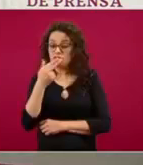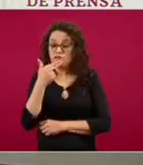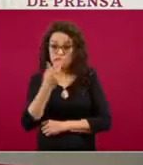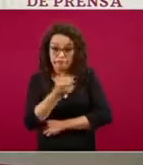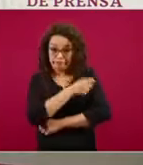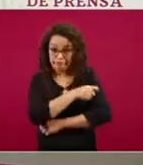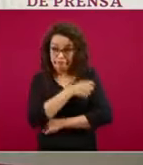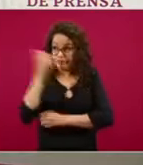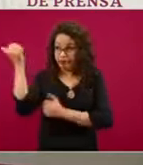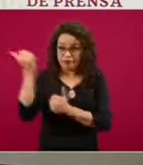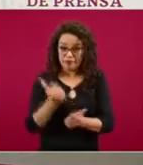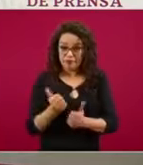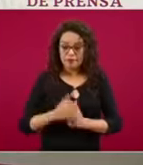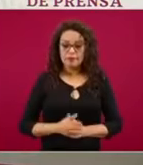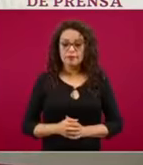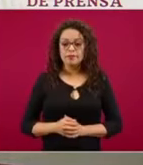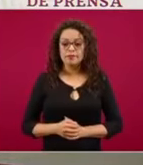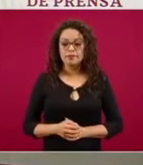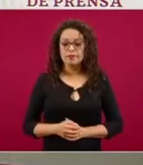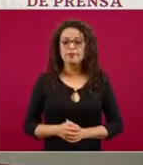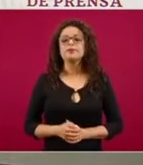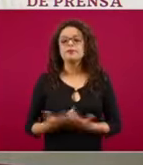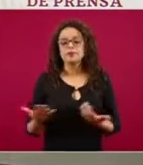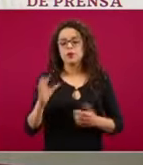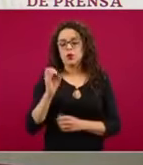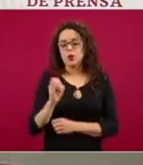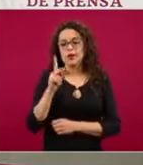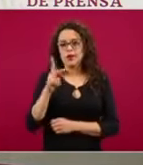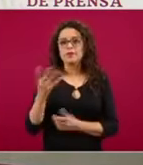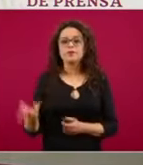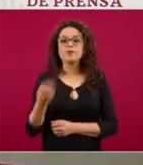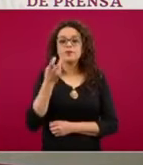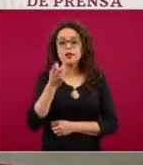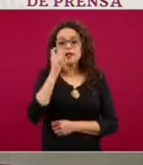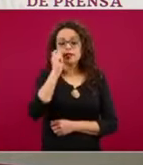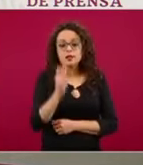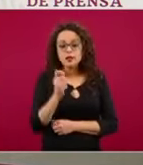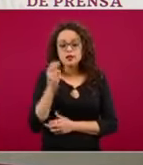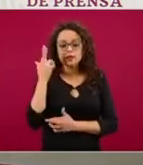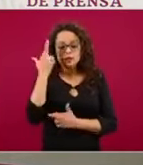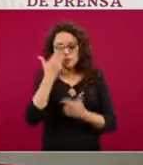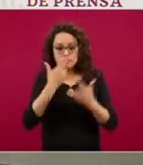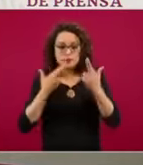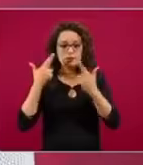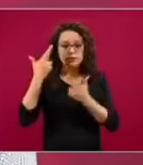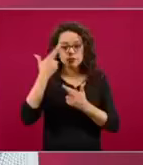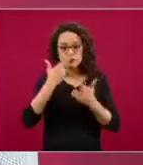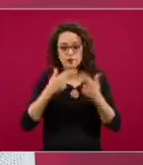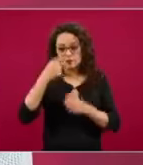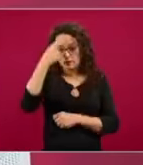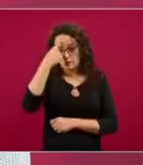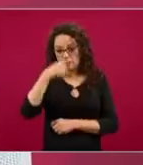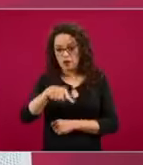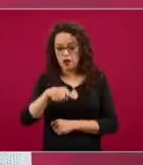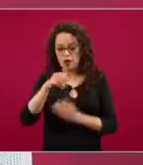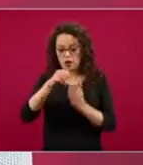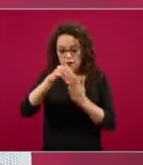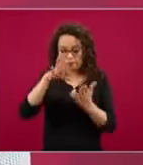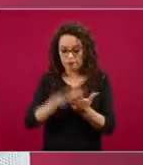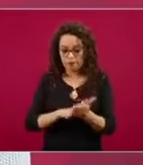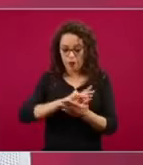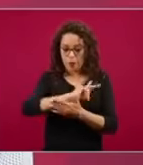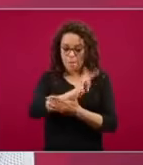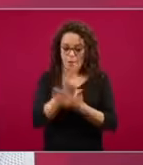importante precisamente dentro de todo lo que es el análisis para poner precisamente una vacuna en un programa nacional